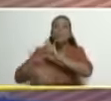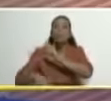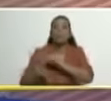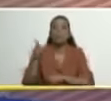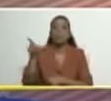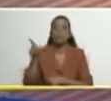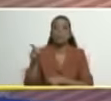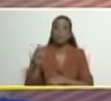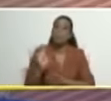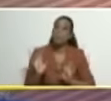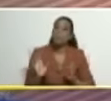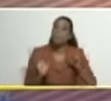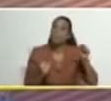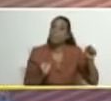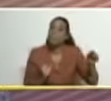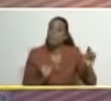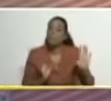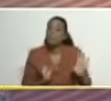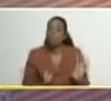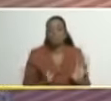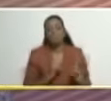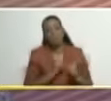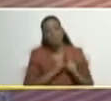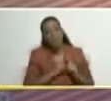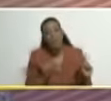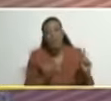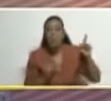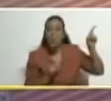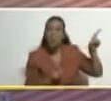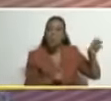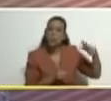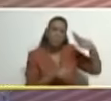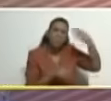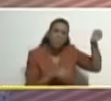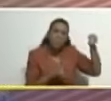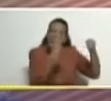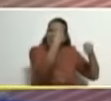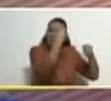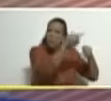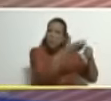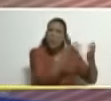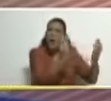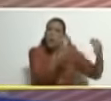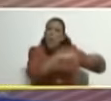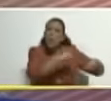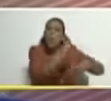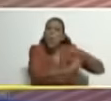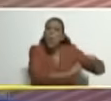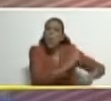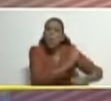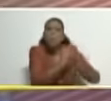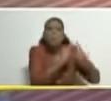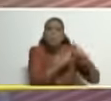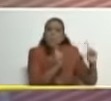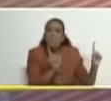Al contrario, ellos entendieron el acuerdo